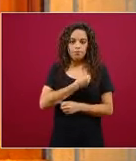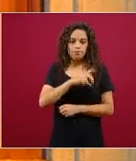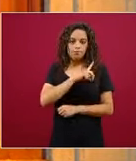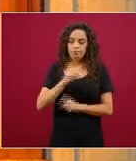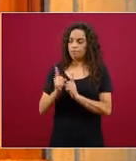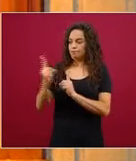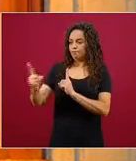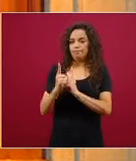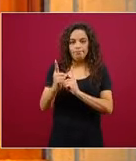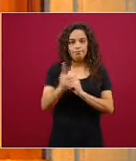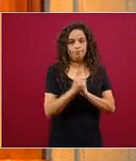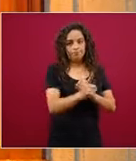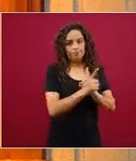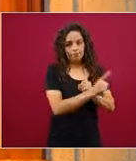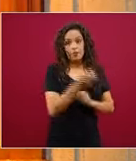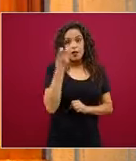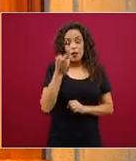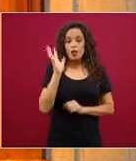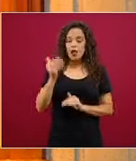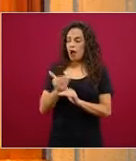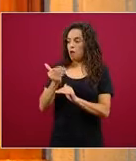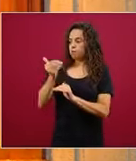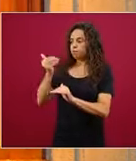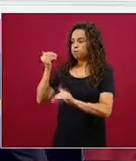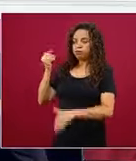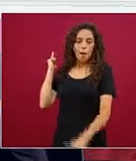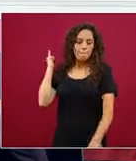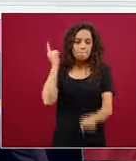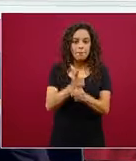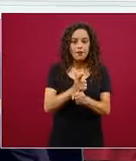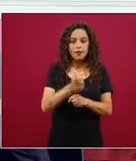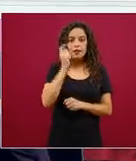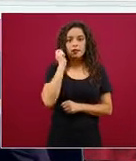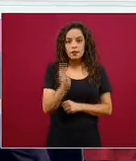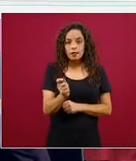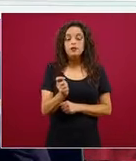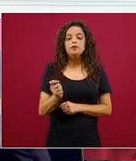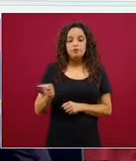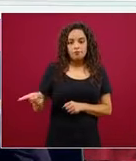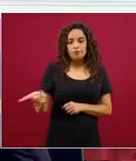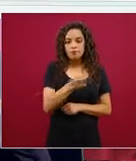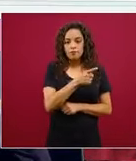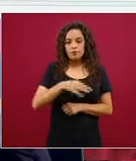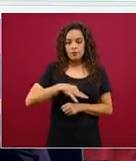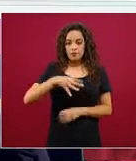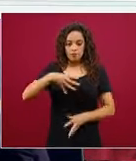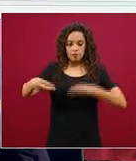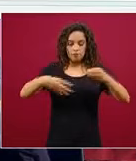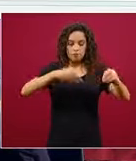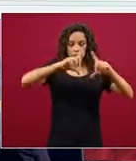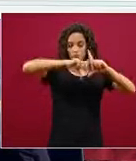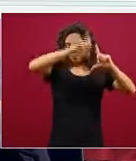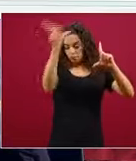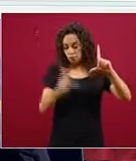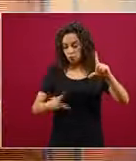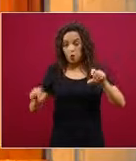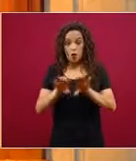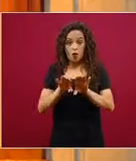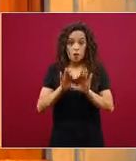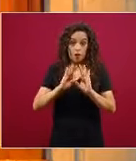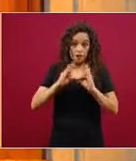teniendo lógicamente en cuenta el comportamiento asincrónico de la epidemia en todo el país y teniendo en